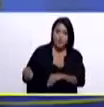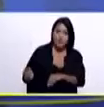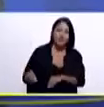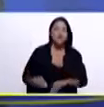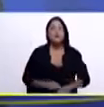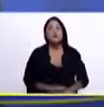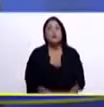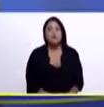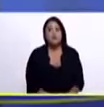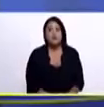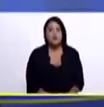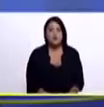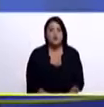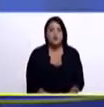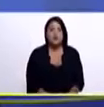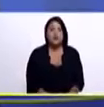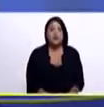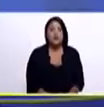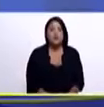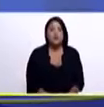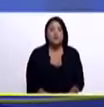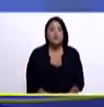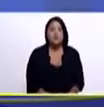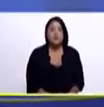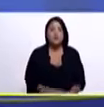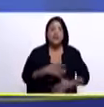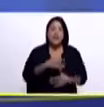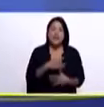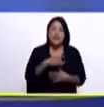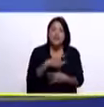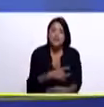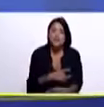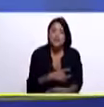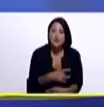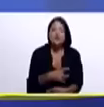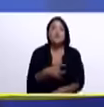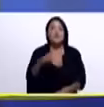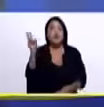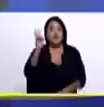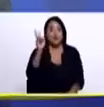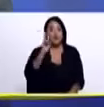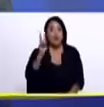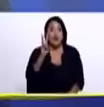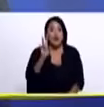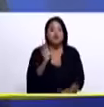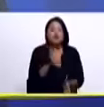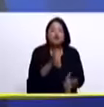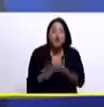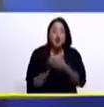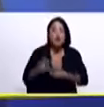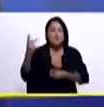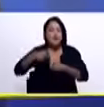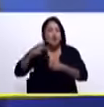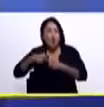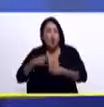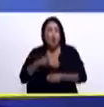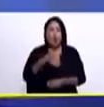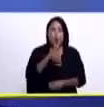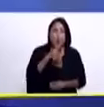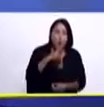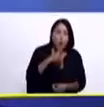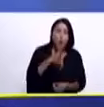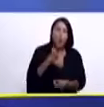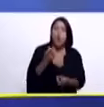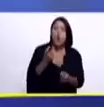vitales de Venezuela en materia de patrimonio. Los recursos de Venezuela que le pertenecen a todas las